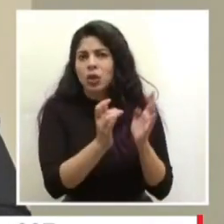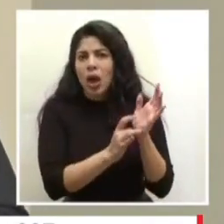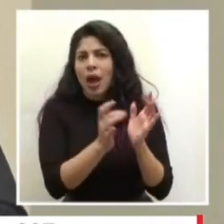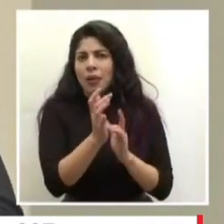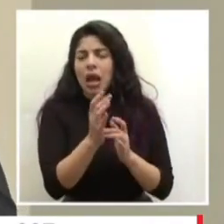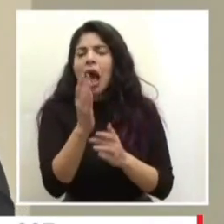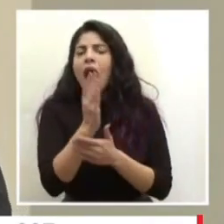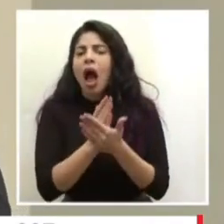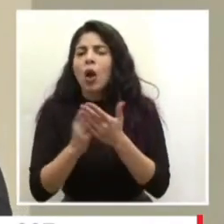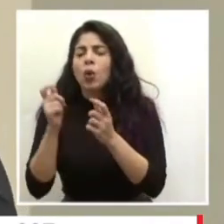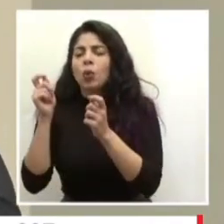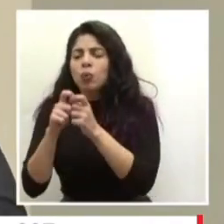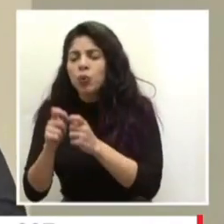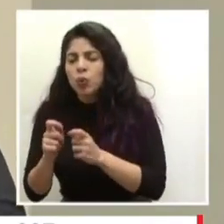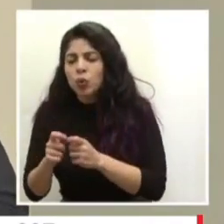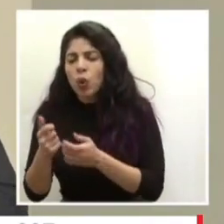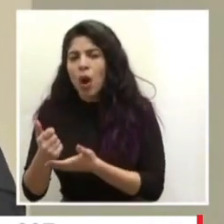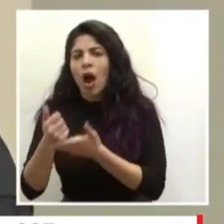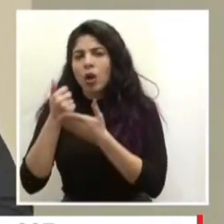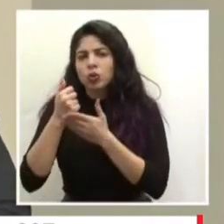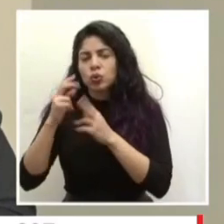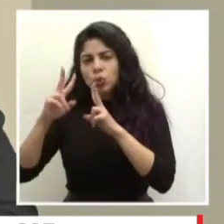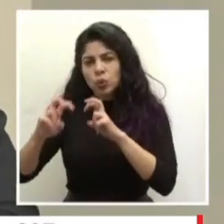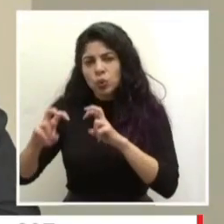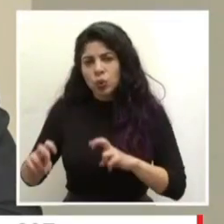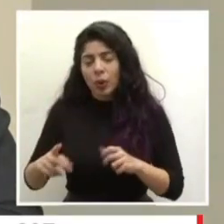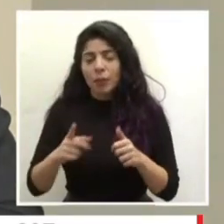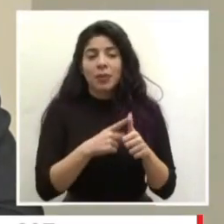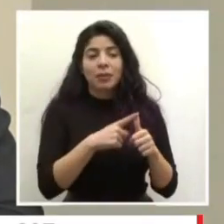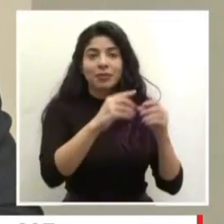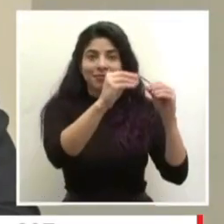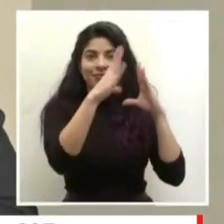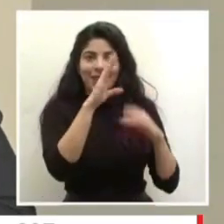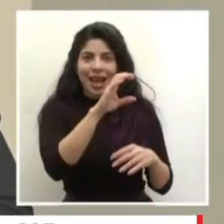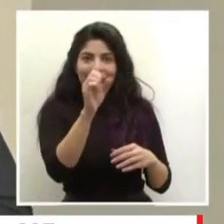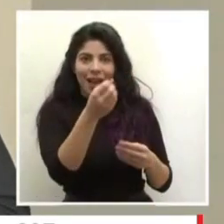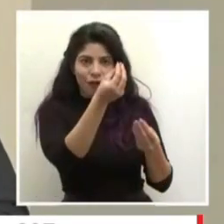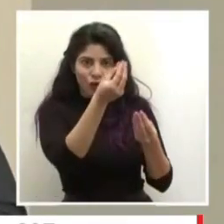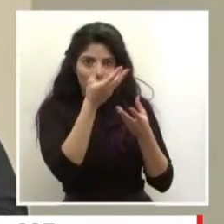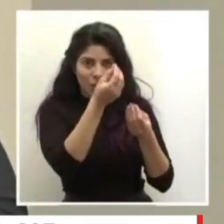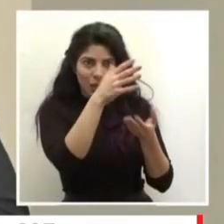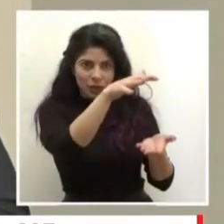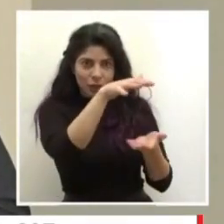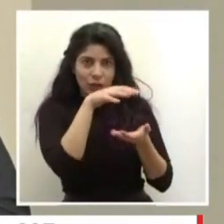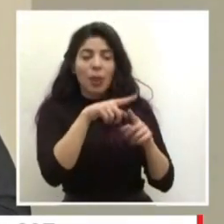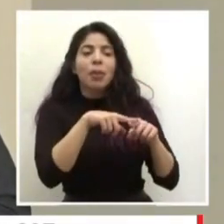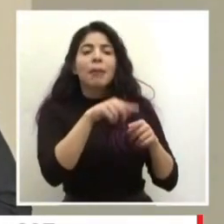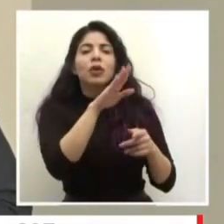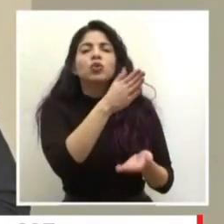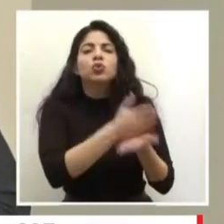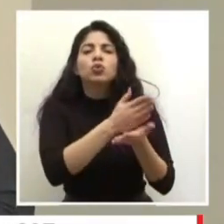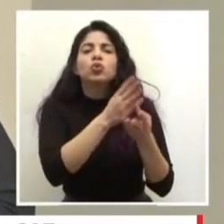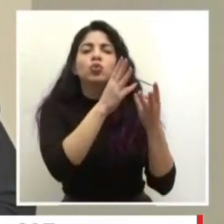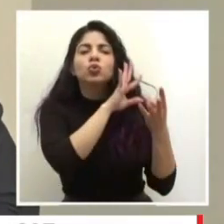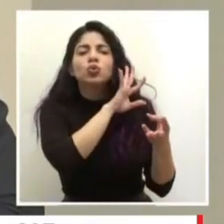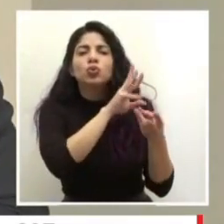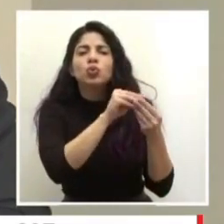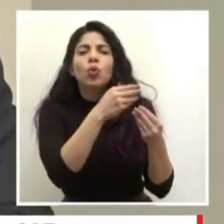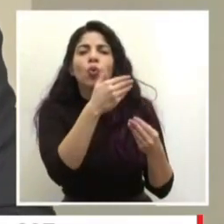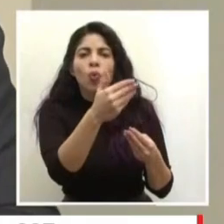varios factores que permiten medir eso. Uno son los datos concretos de la caja, pero digamos, la caja depende cuando hace el cierre. Otros,